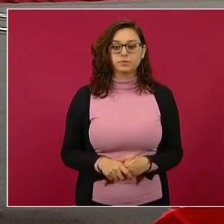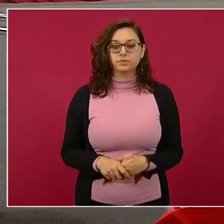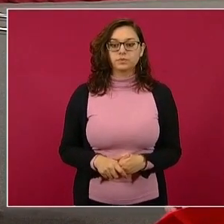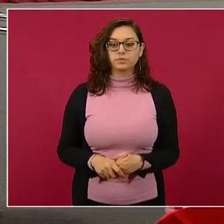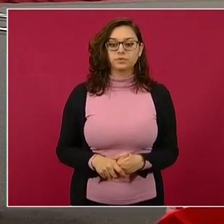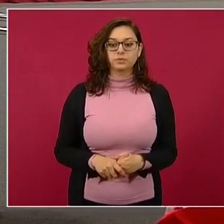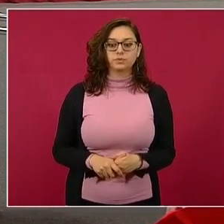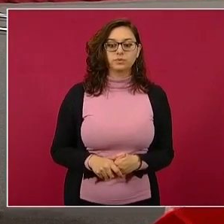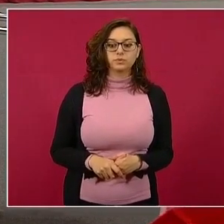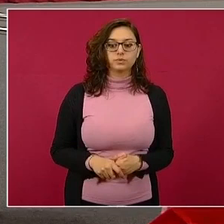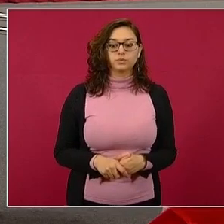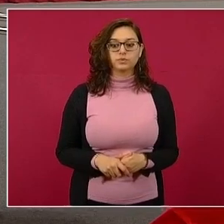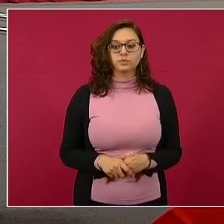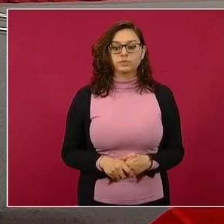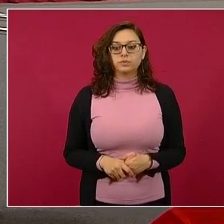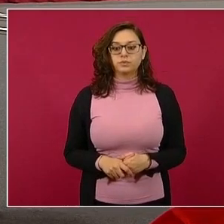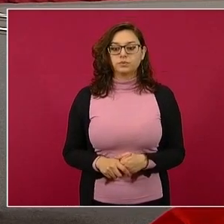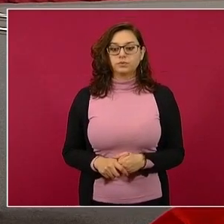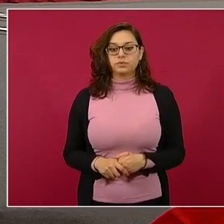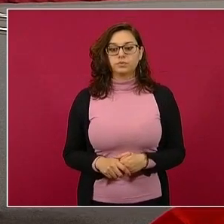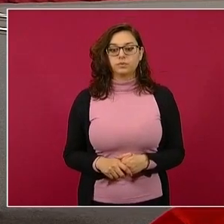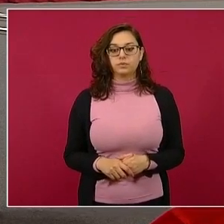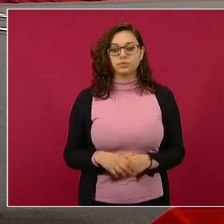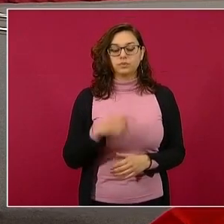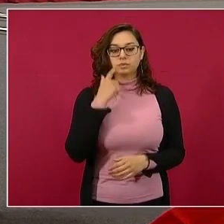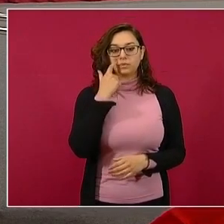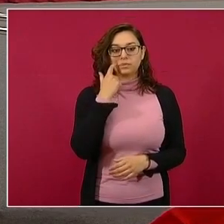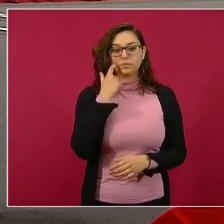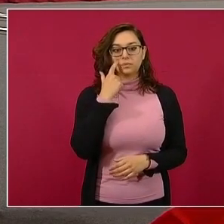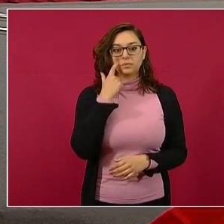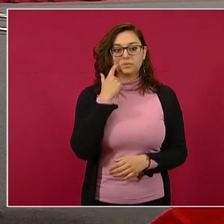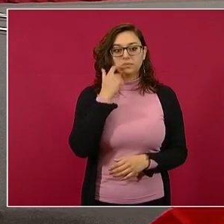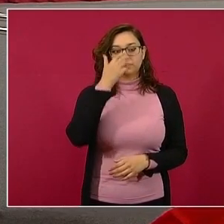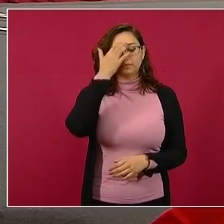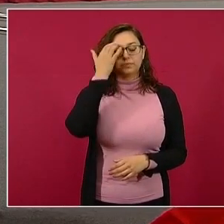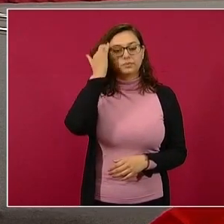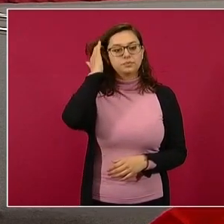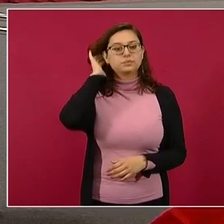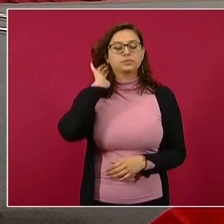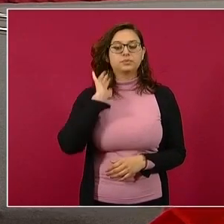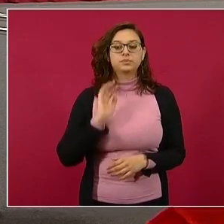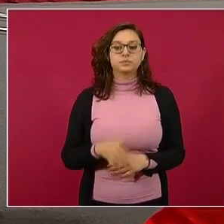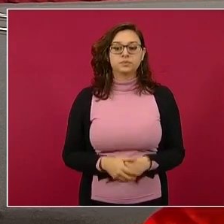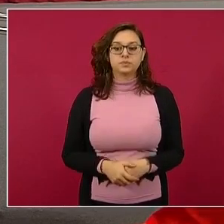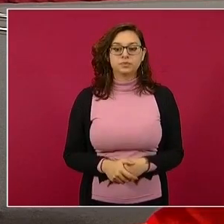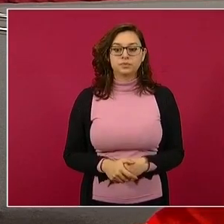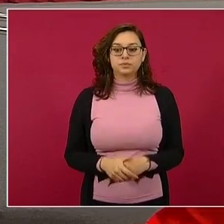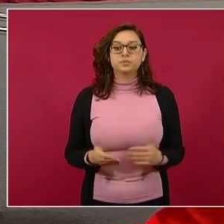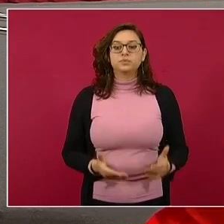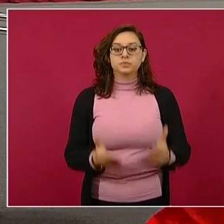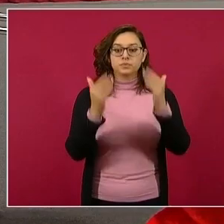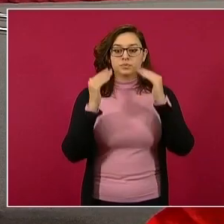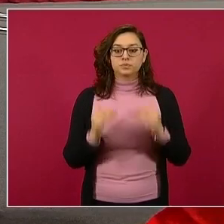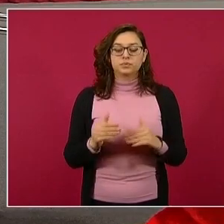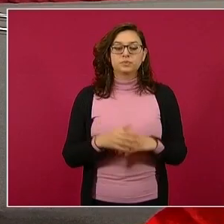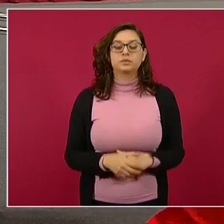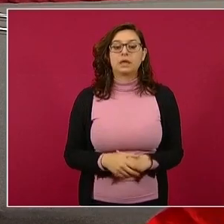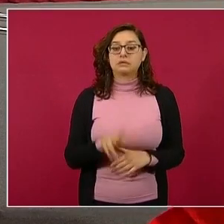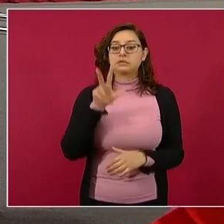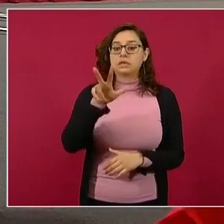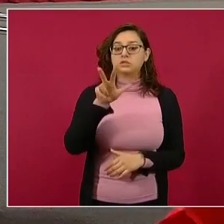esto, de la vacunación, la siguiente, la vacunación en personas menores de edad.